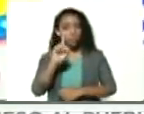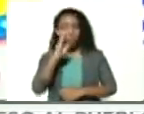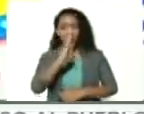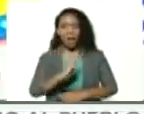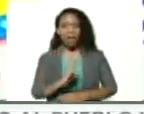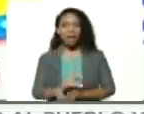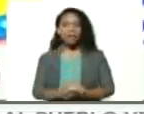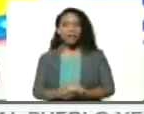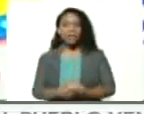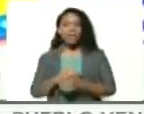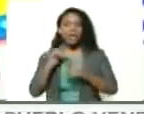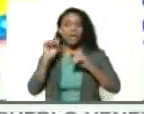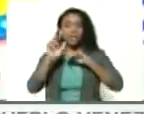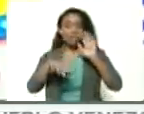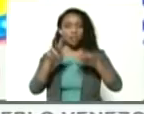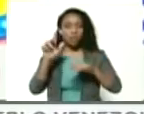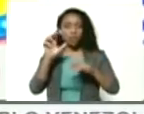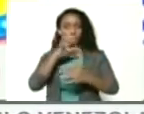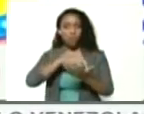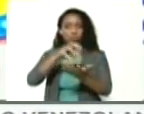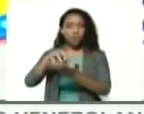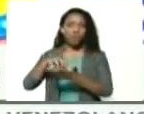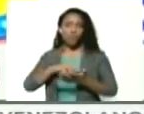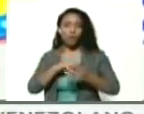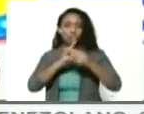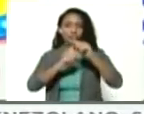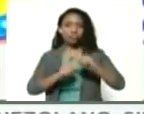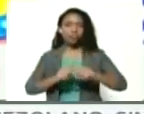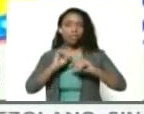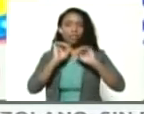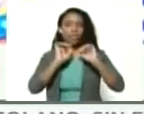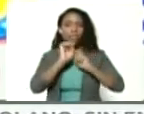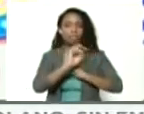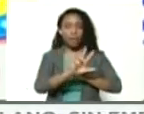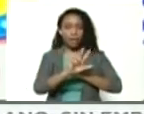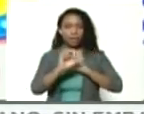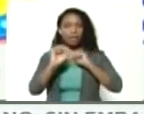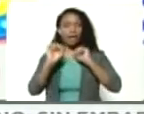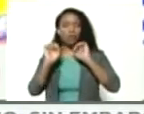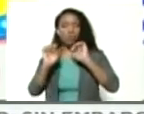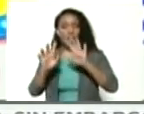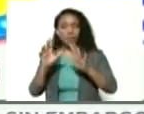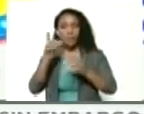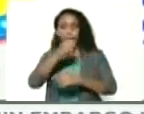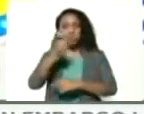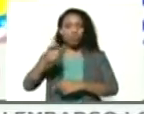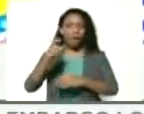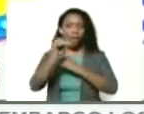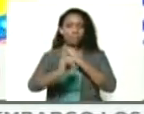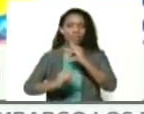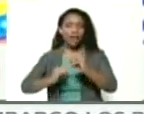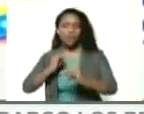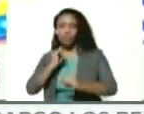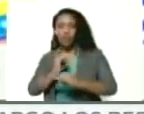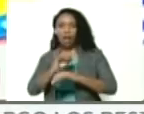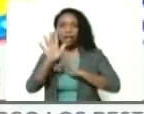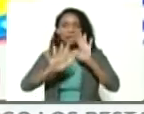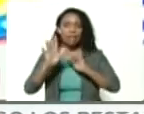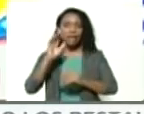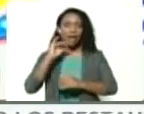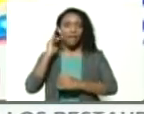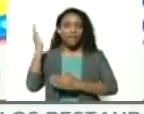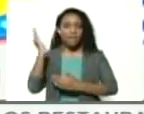18 estados del país. A esto debemos sumarle 39 casos internacionales, 15 procedentes de